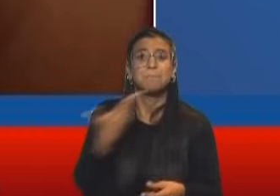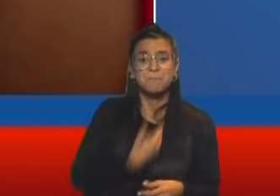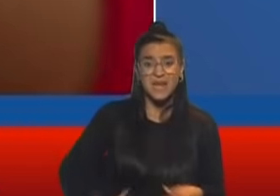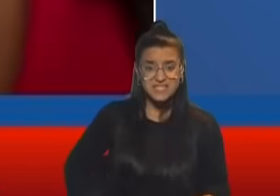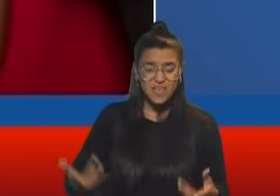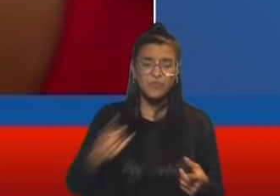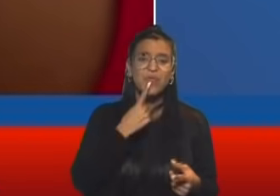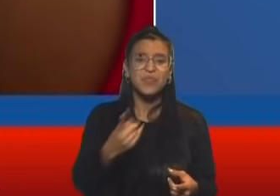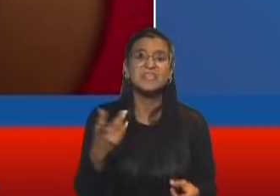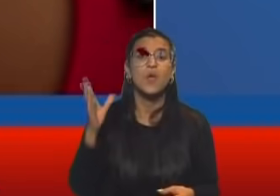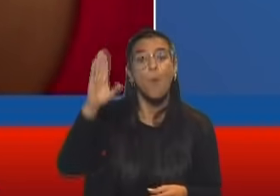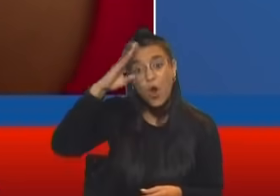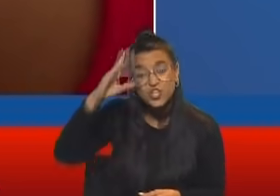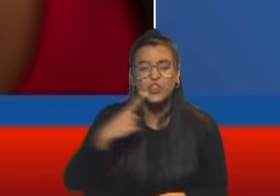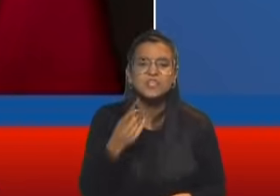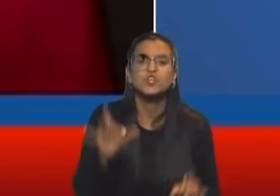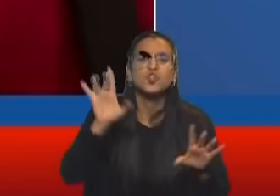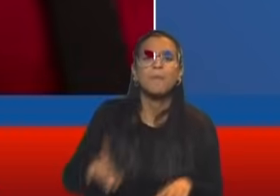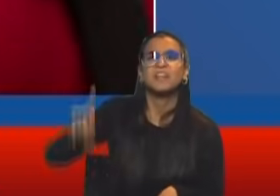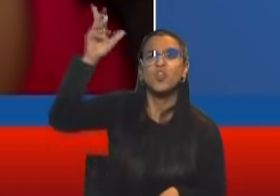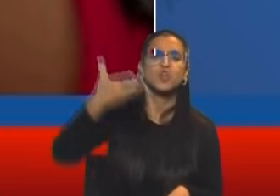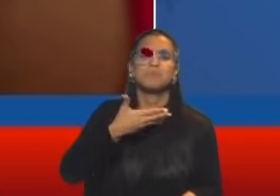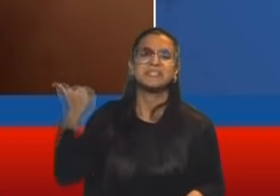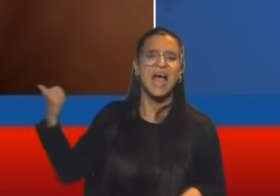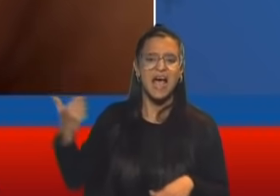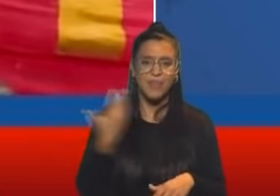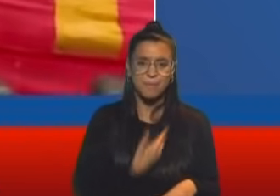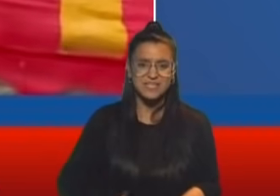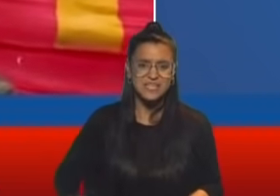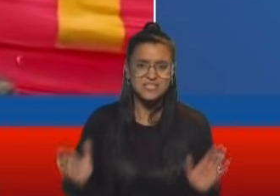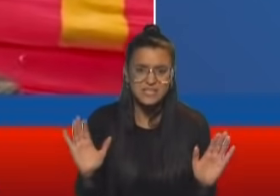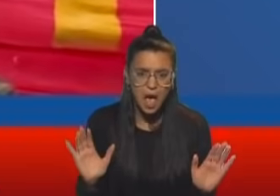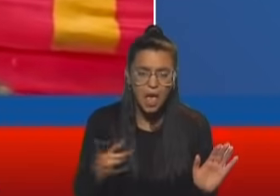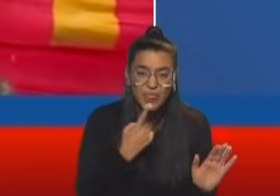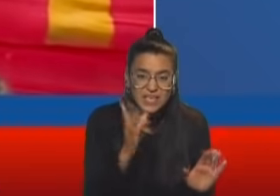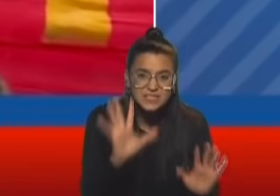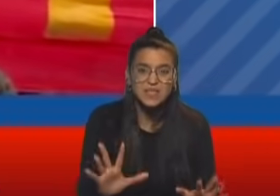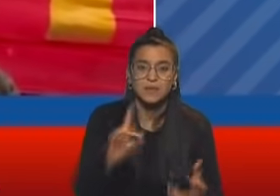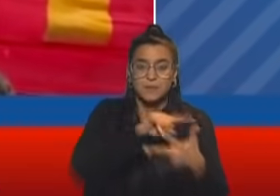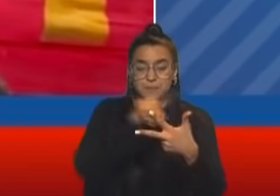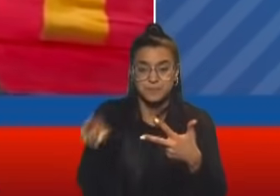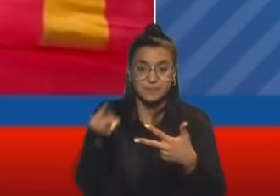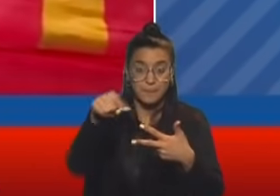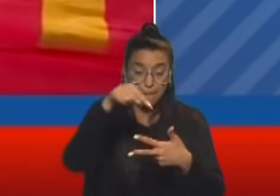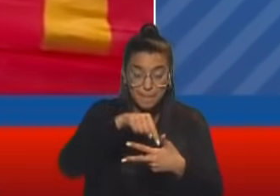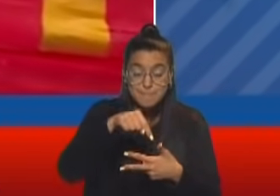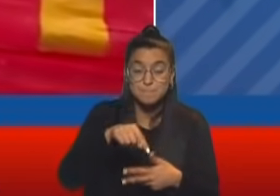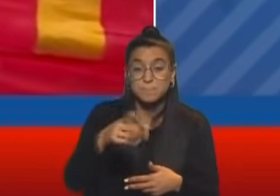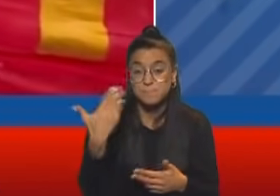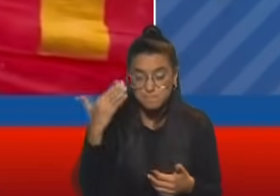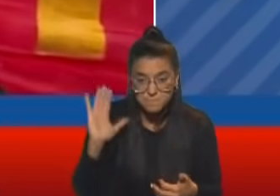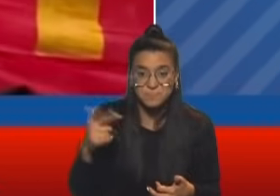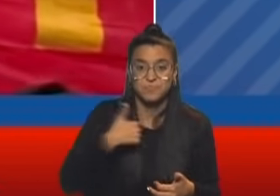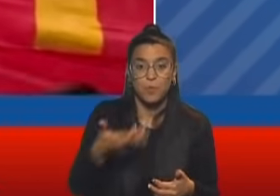llega, dice Bolsonaro, solo Dios me va a sacar de la presidencia. Esto tiene 3 finales. De aquí